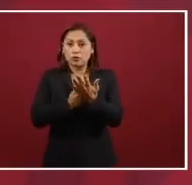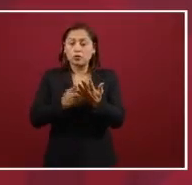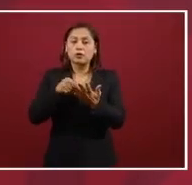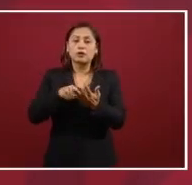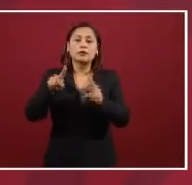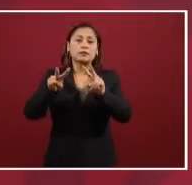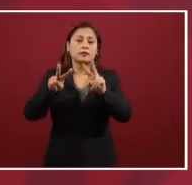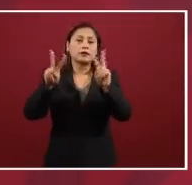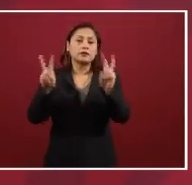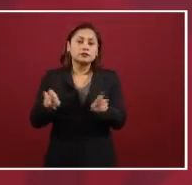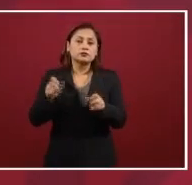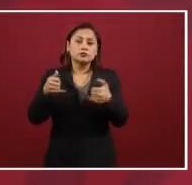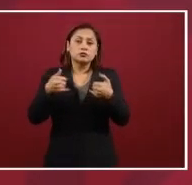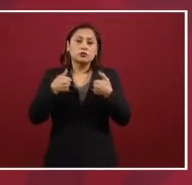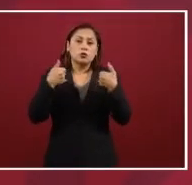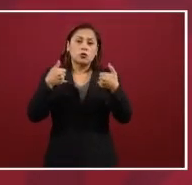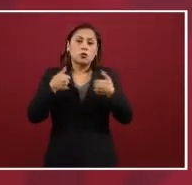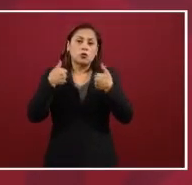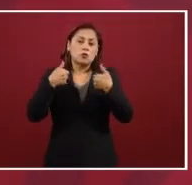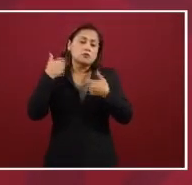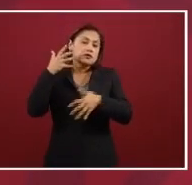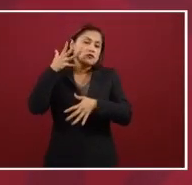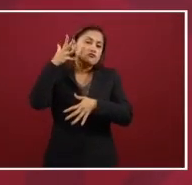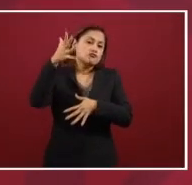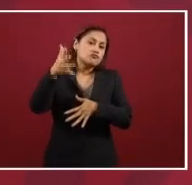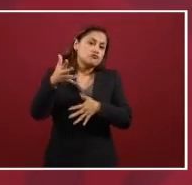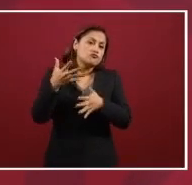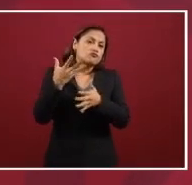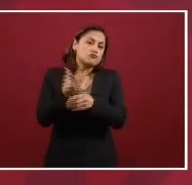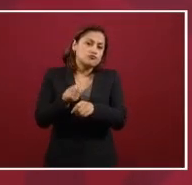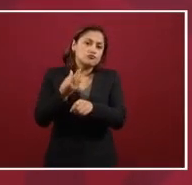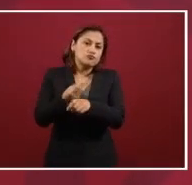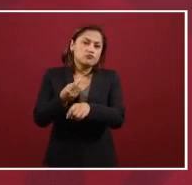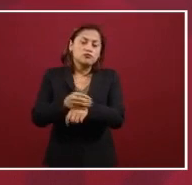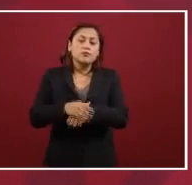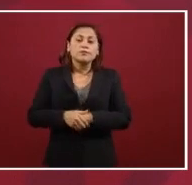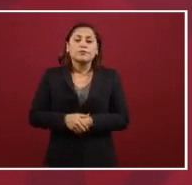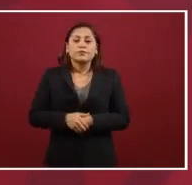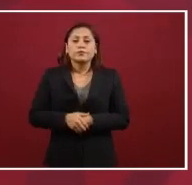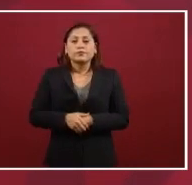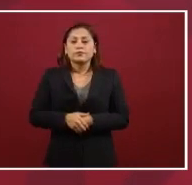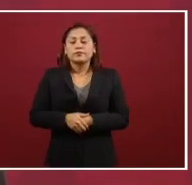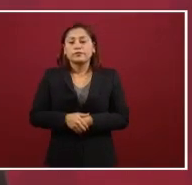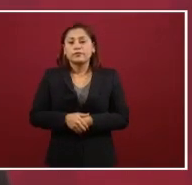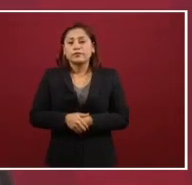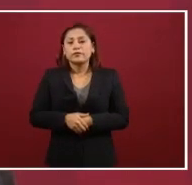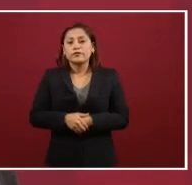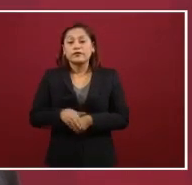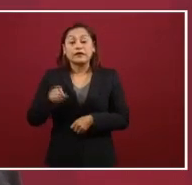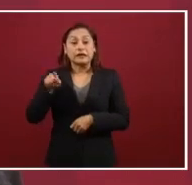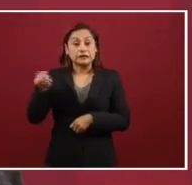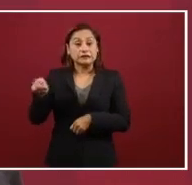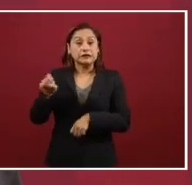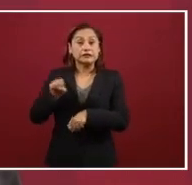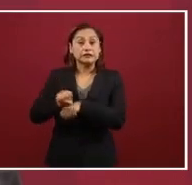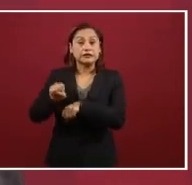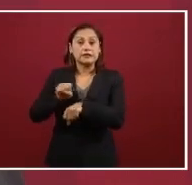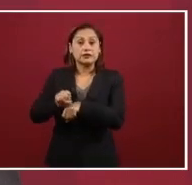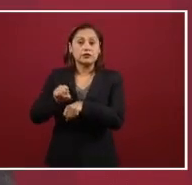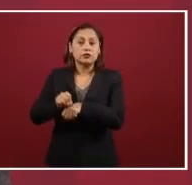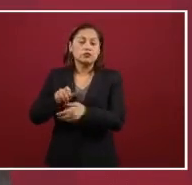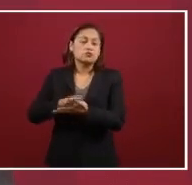Futuro, porque en el caso de El Salvador destaca la presencia muy relevante de